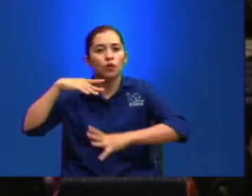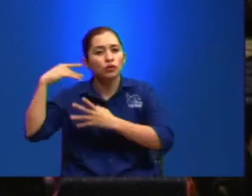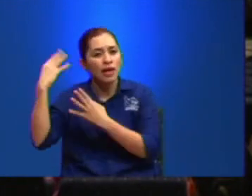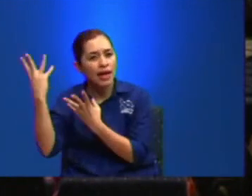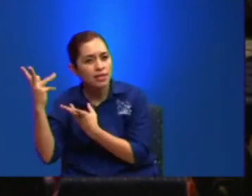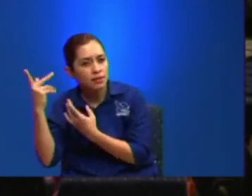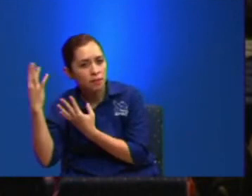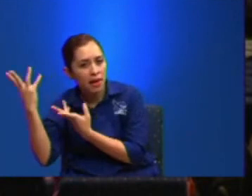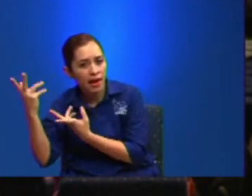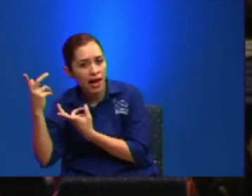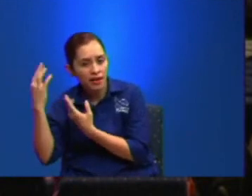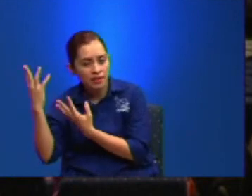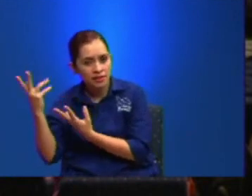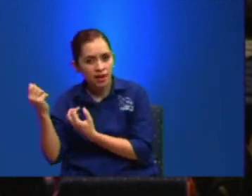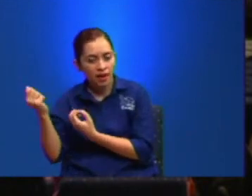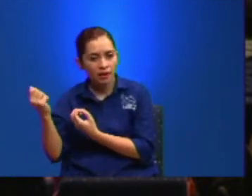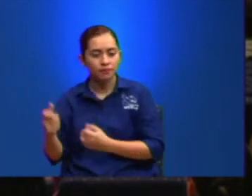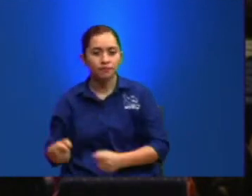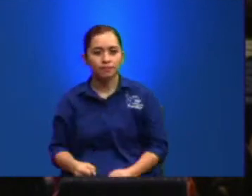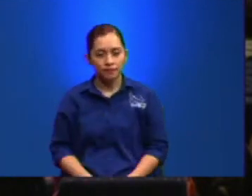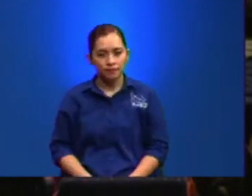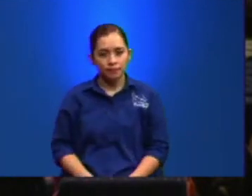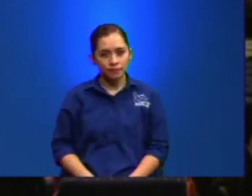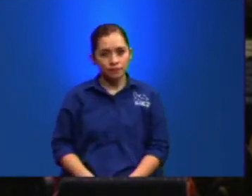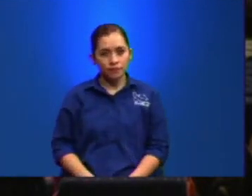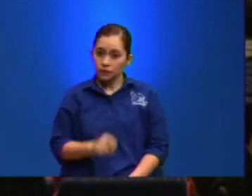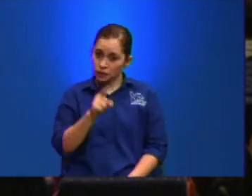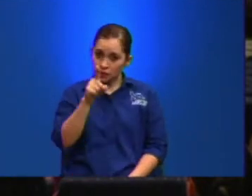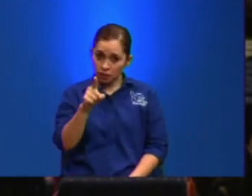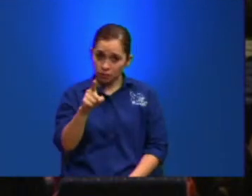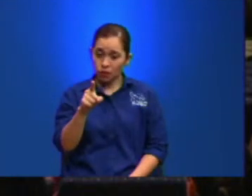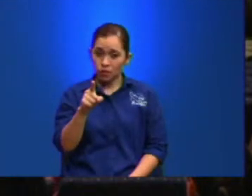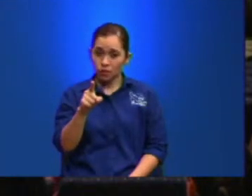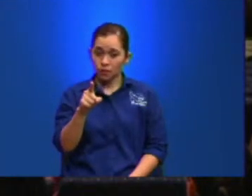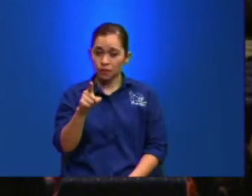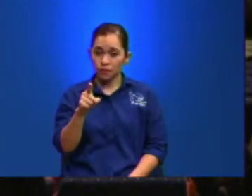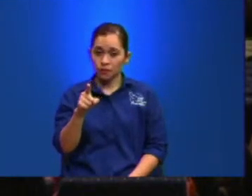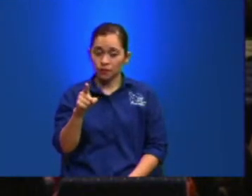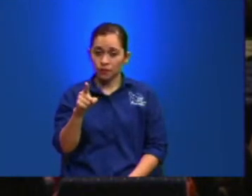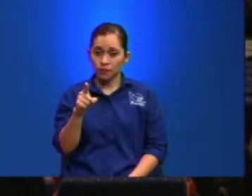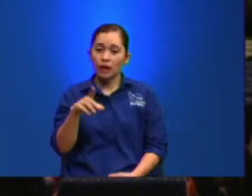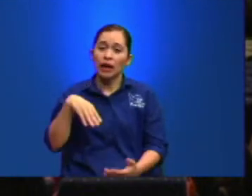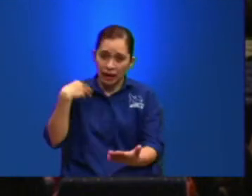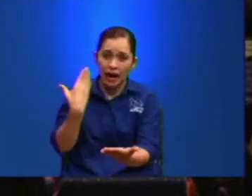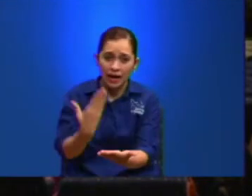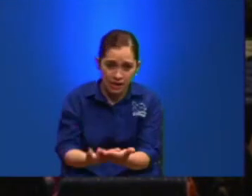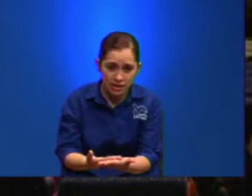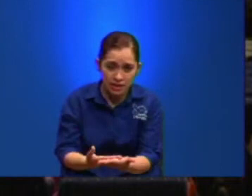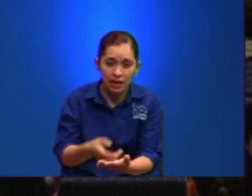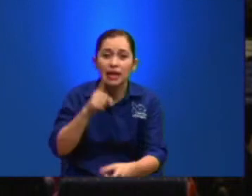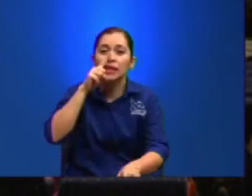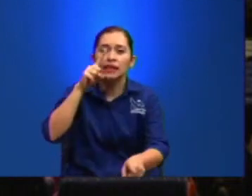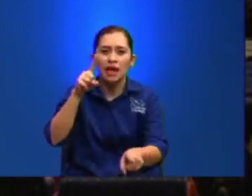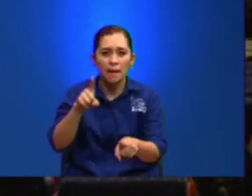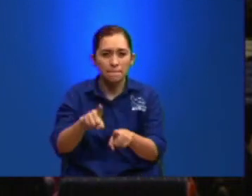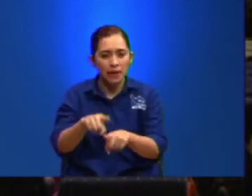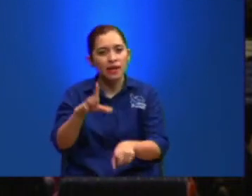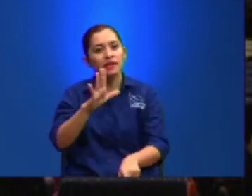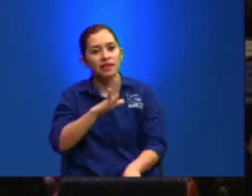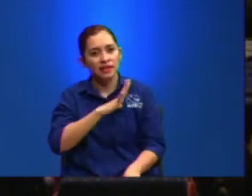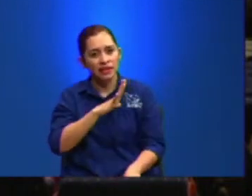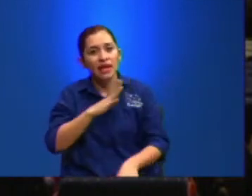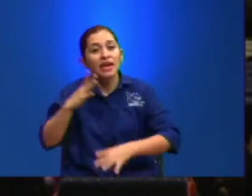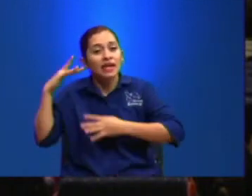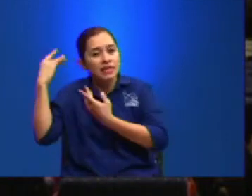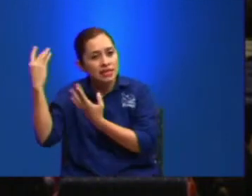hay una esperanza que está escrita por el apóstol del amor hijitos míos estas cosas os escribo para que no que pequeñas pero